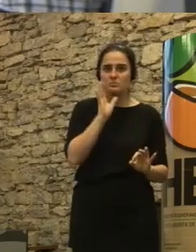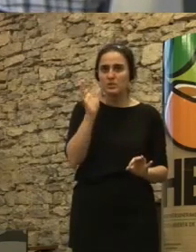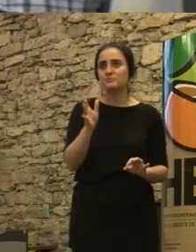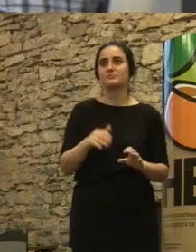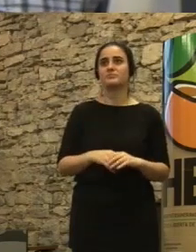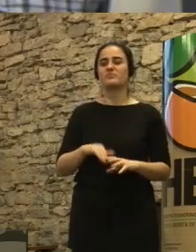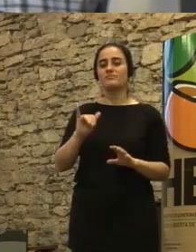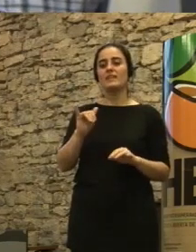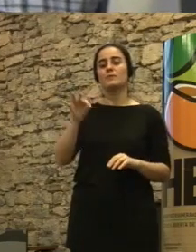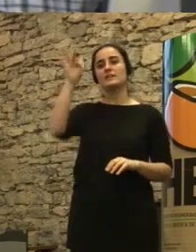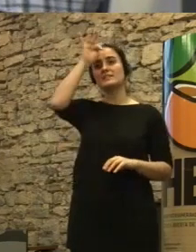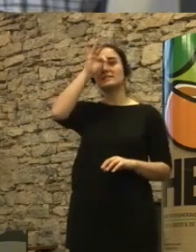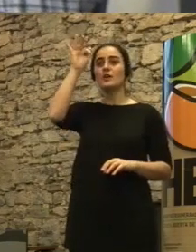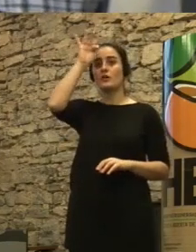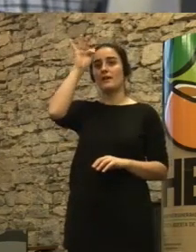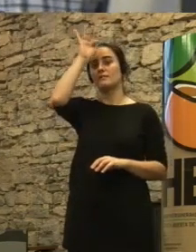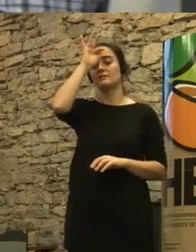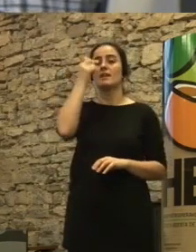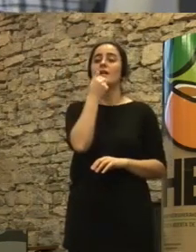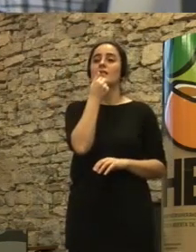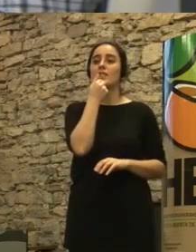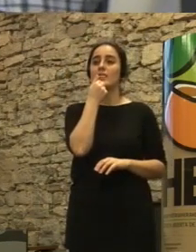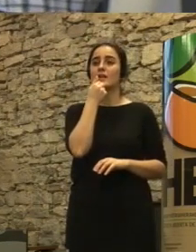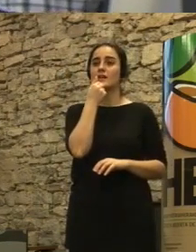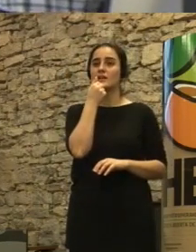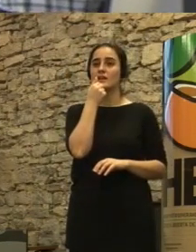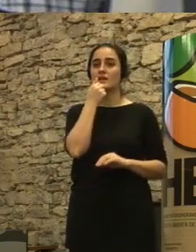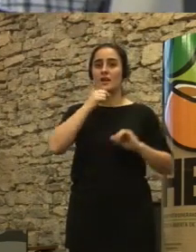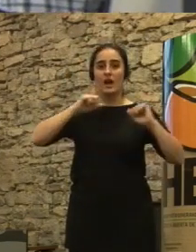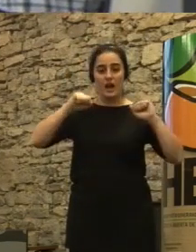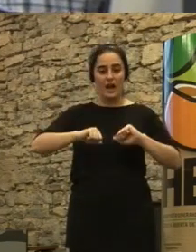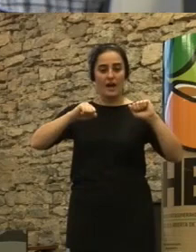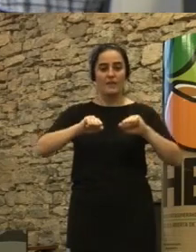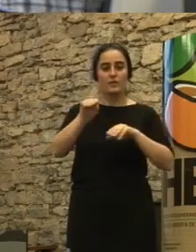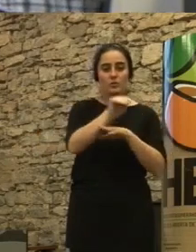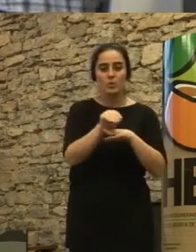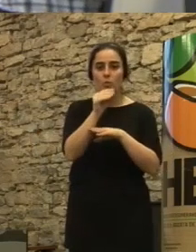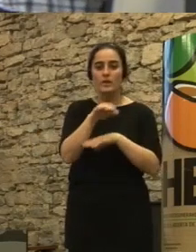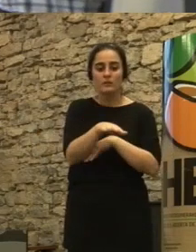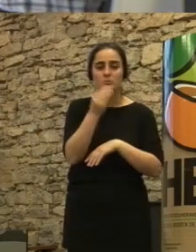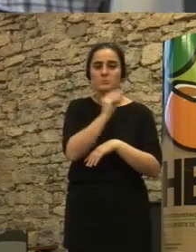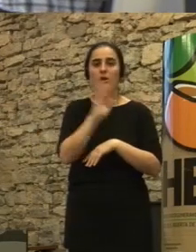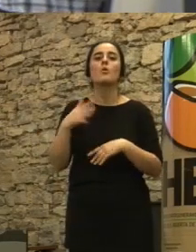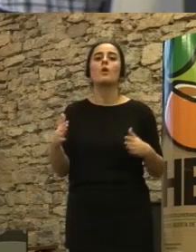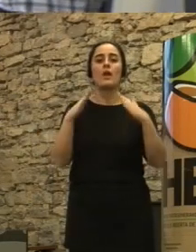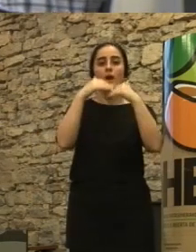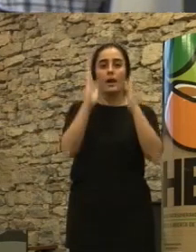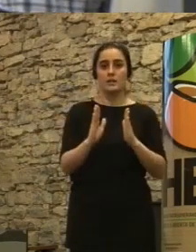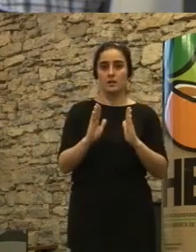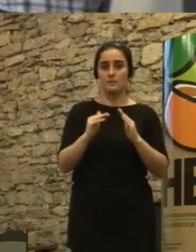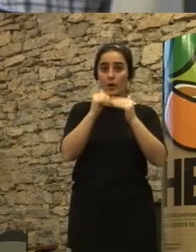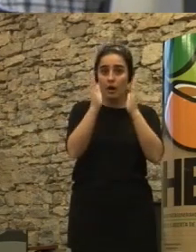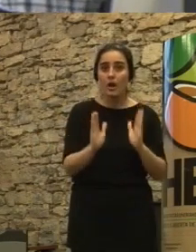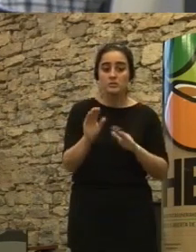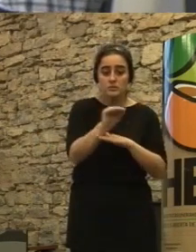hay una teoría que dice que donde mejor se cuida a los ancianos es en casa. Bueno, y es verdad. Pero claro, para cuidar a los ancianos en